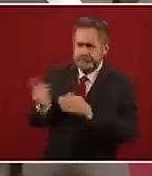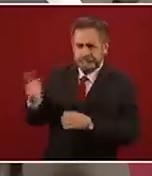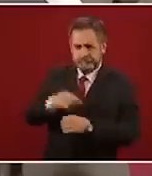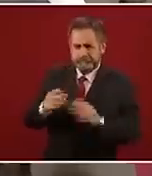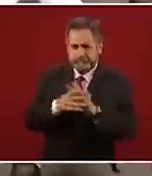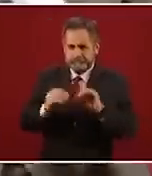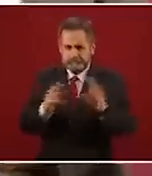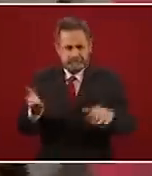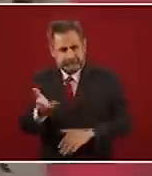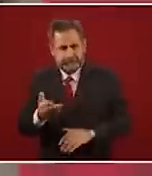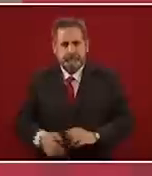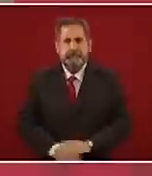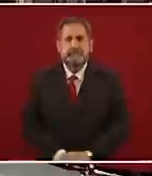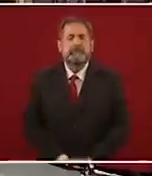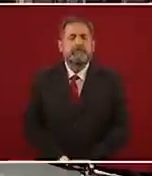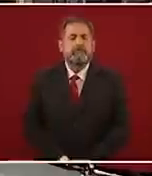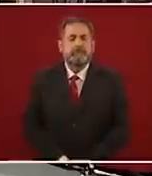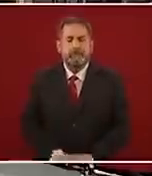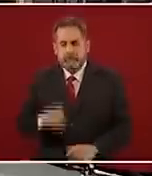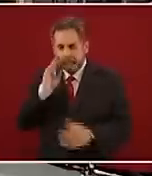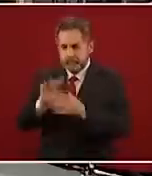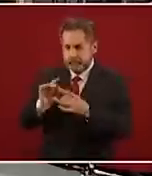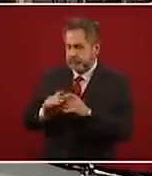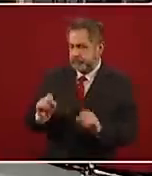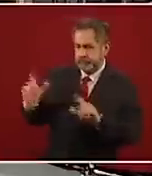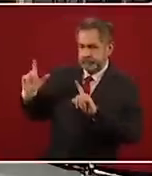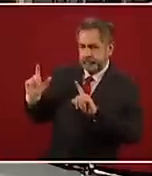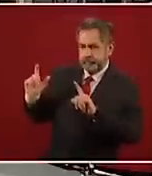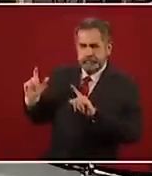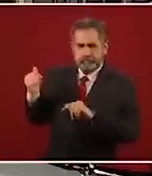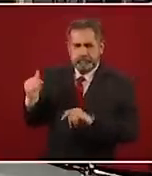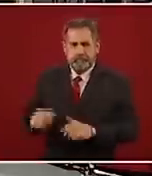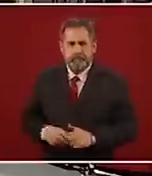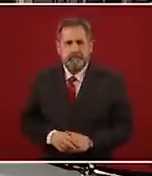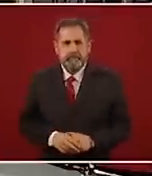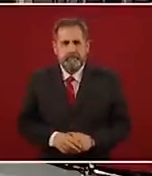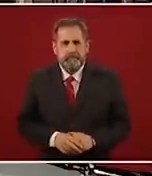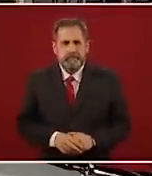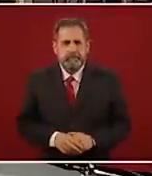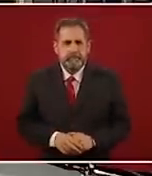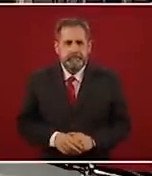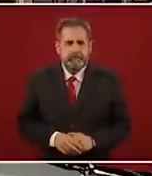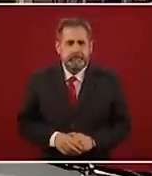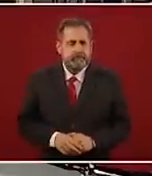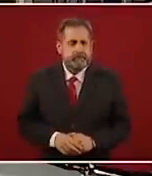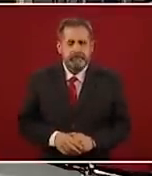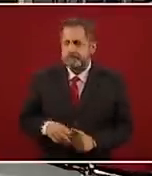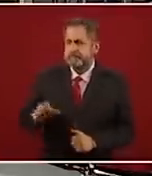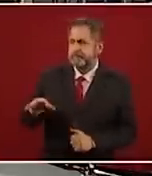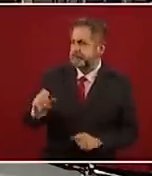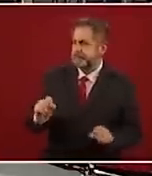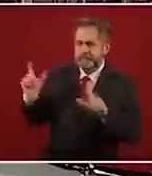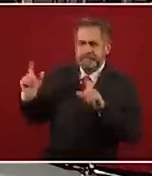explica. Gracias. Y se pone lo que no quisimos. Las tres del